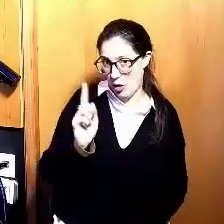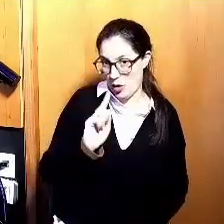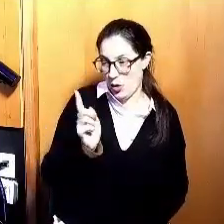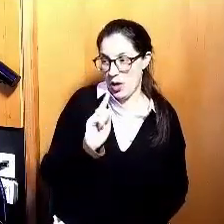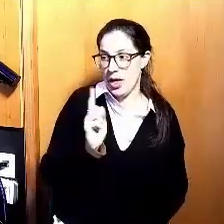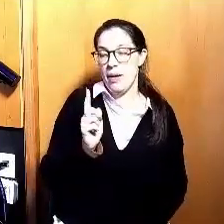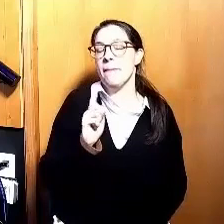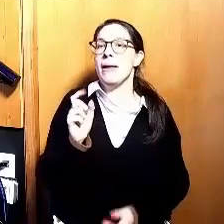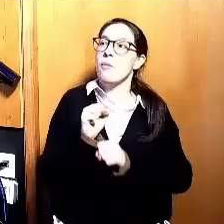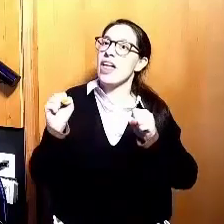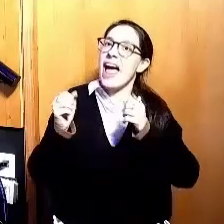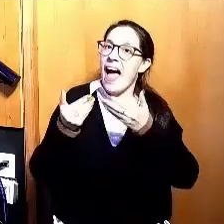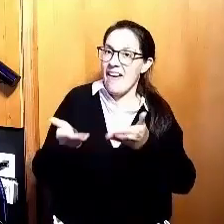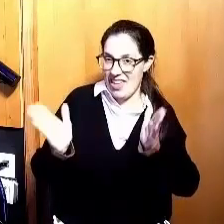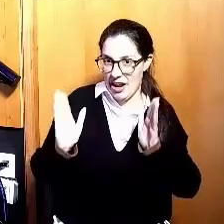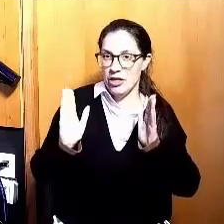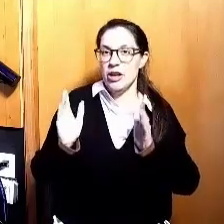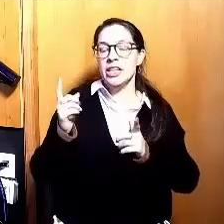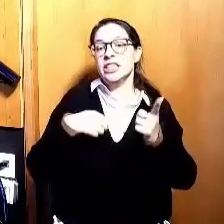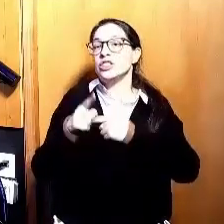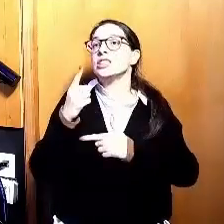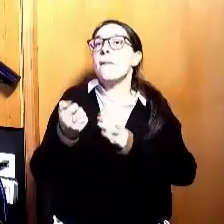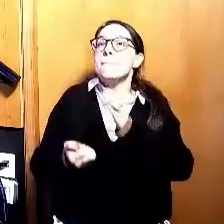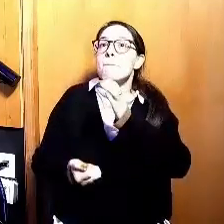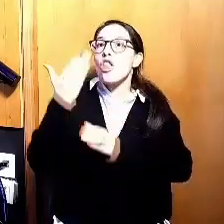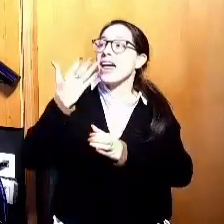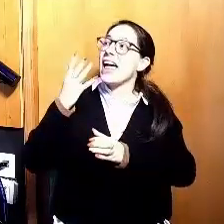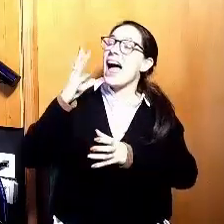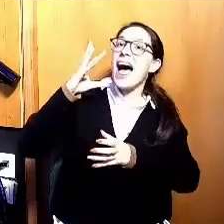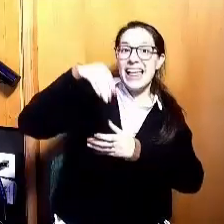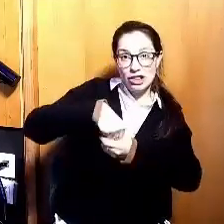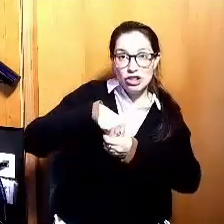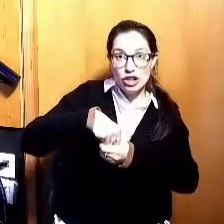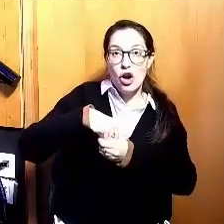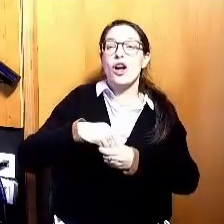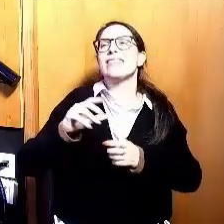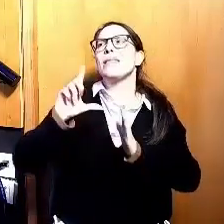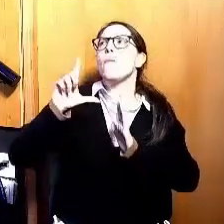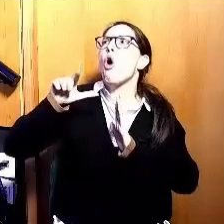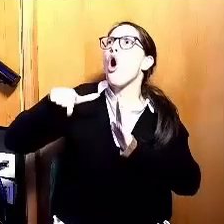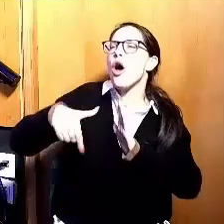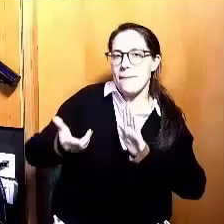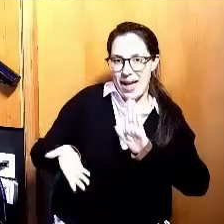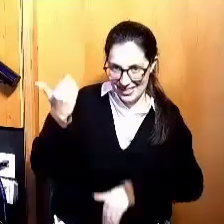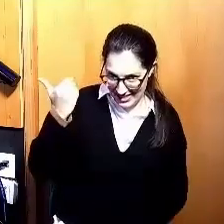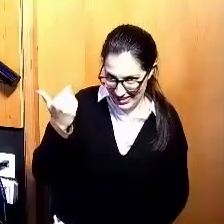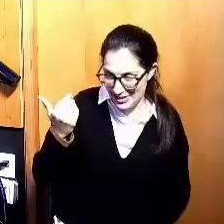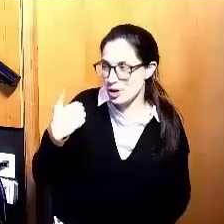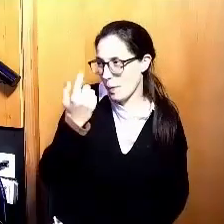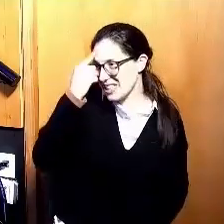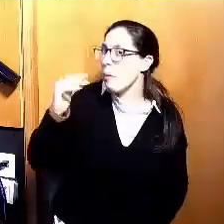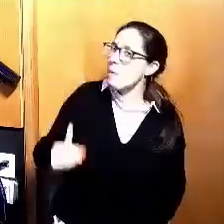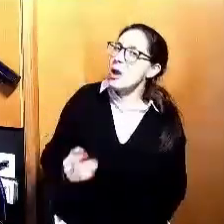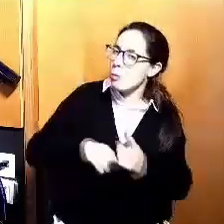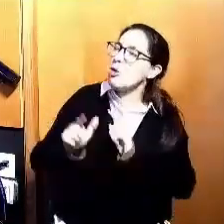abiertos, y la modernización interna tarda muchísimo más de lo que se pensaba. Eso por un lado. Y después, por otro lado,